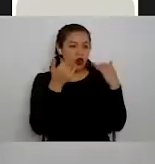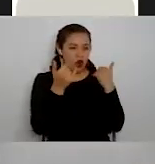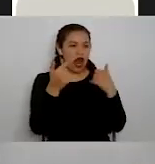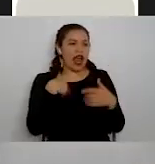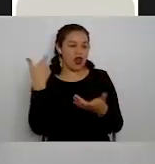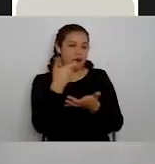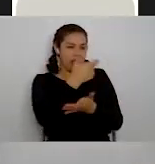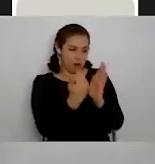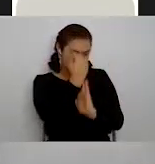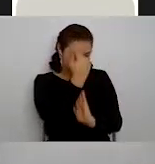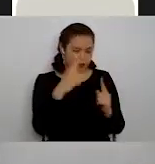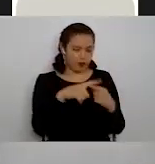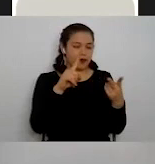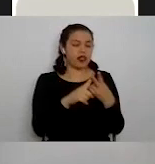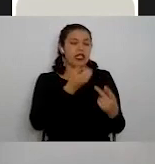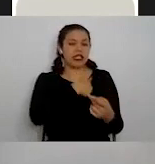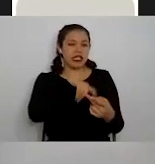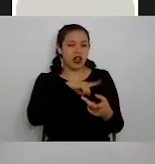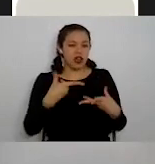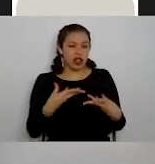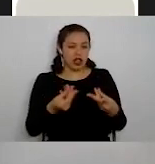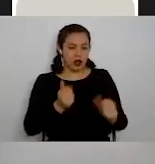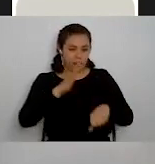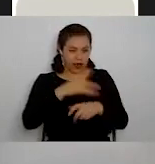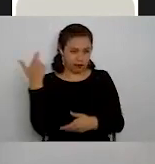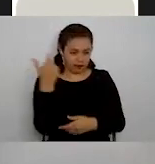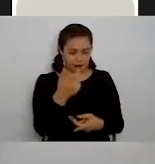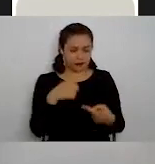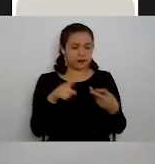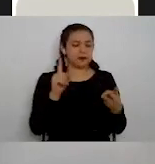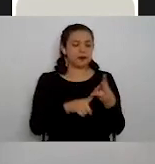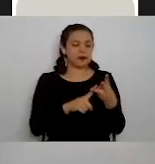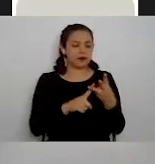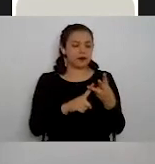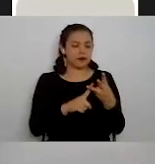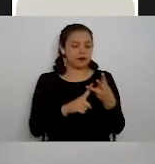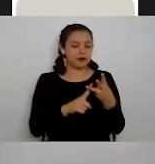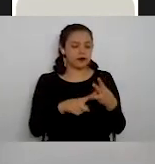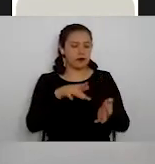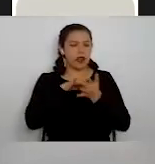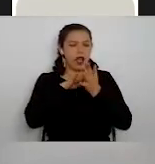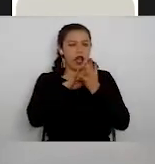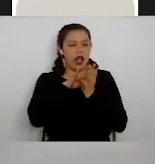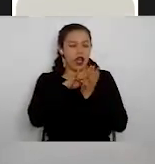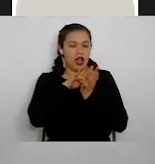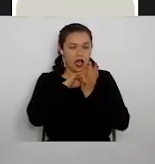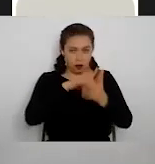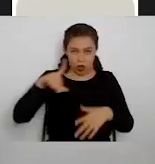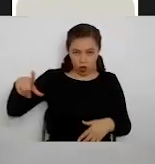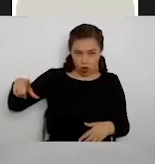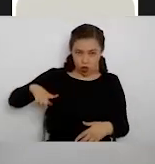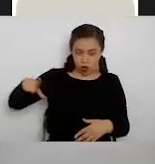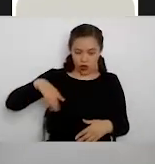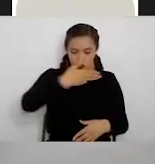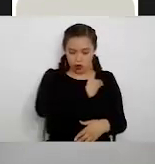a aumentar el gasto en salud, a aumentar el gasto de apoyo a los gobiernos